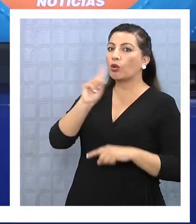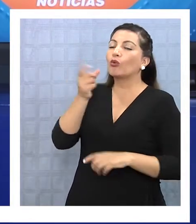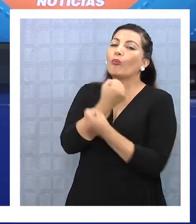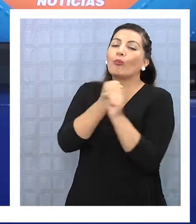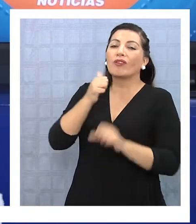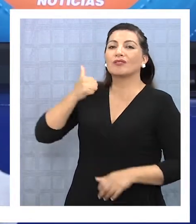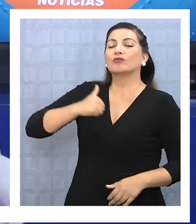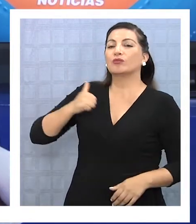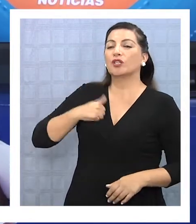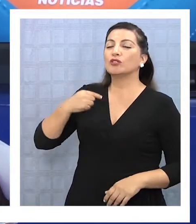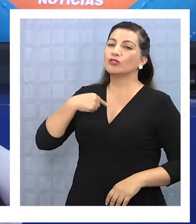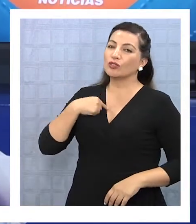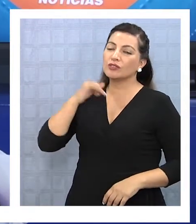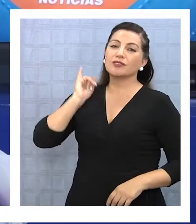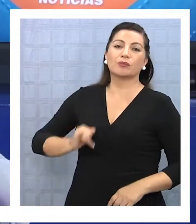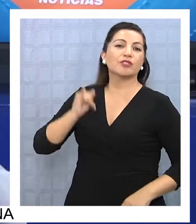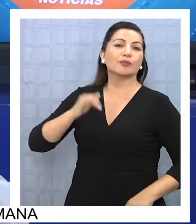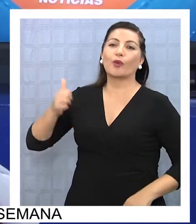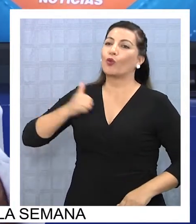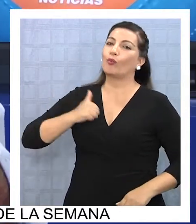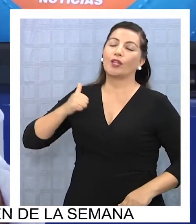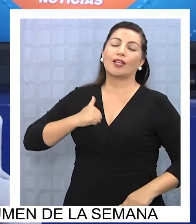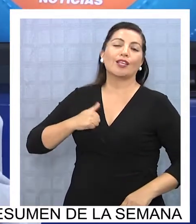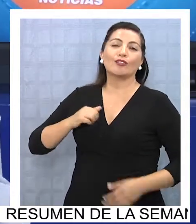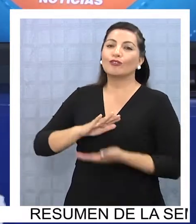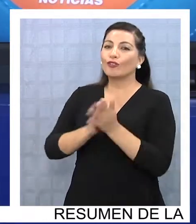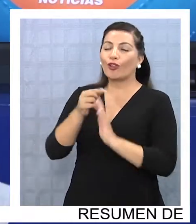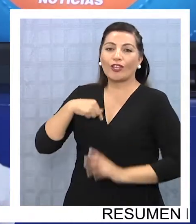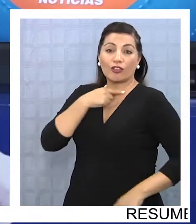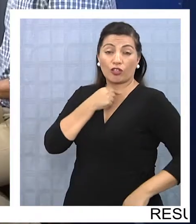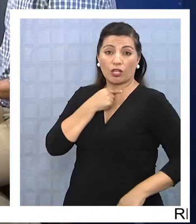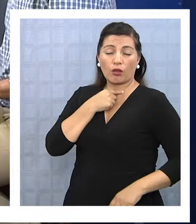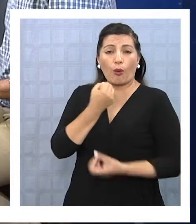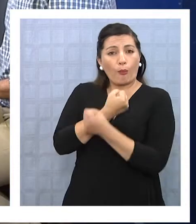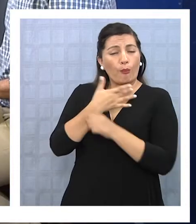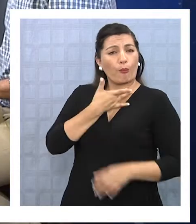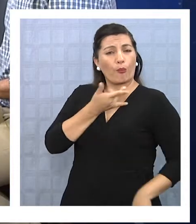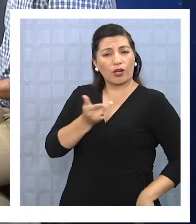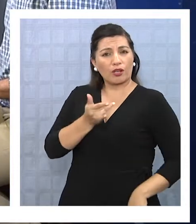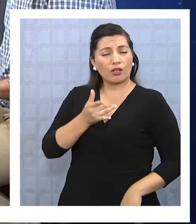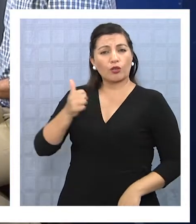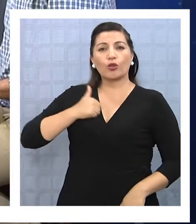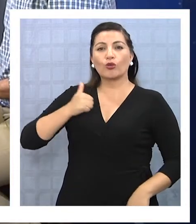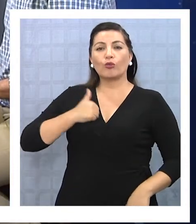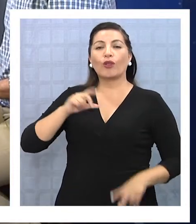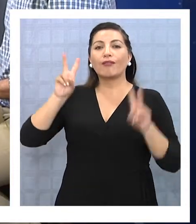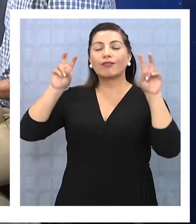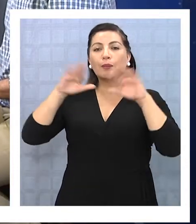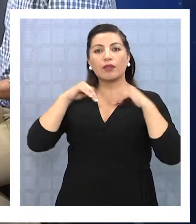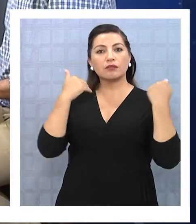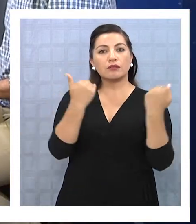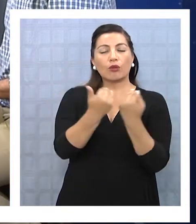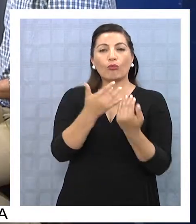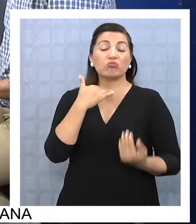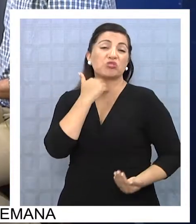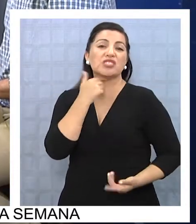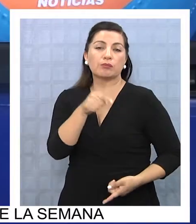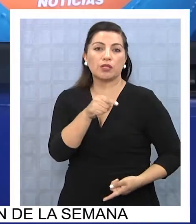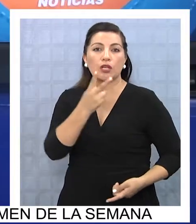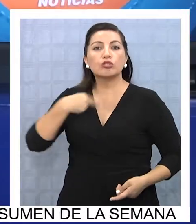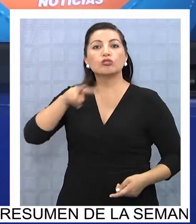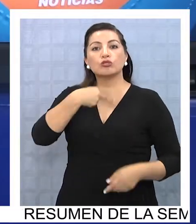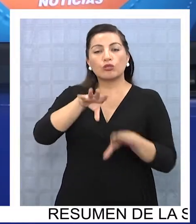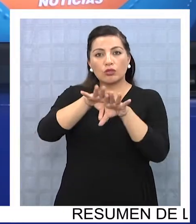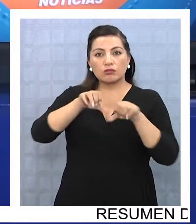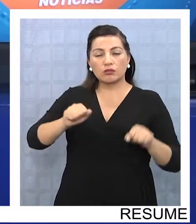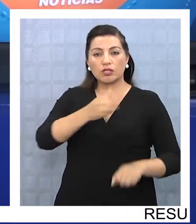pudieron cumplir porque uno no siempre puede cumplir todo lo que quisiera cumplir. ¿Por qué no se cumplió el tema del estadio? Por una razón muy simple.